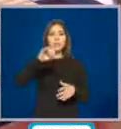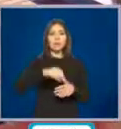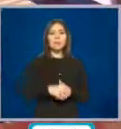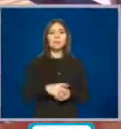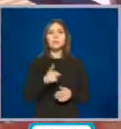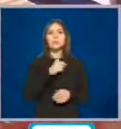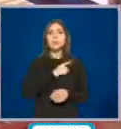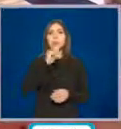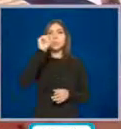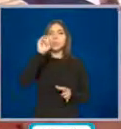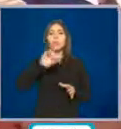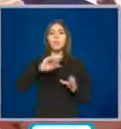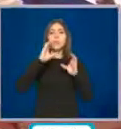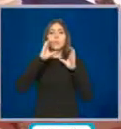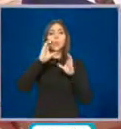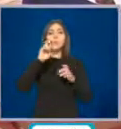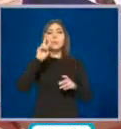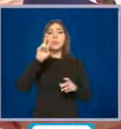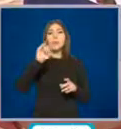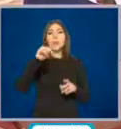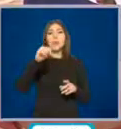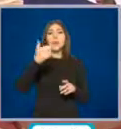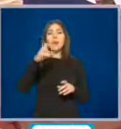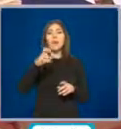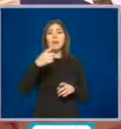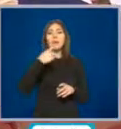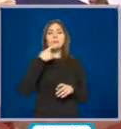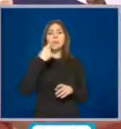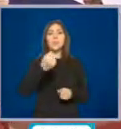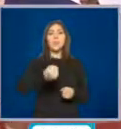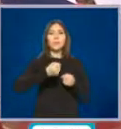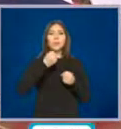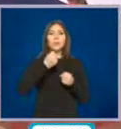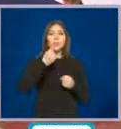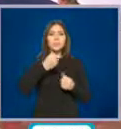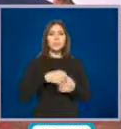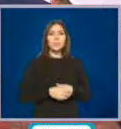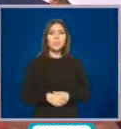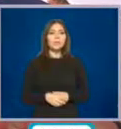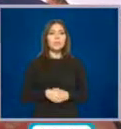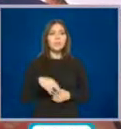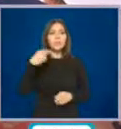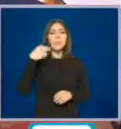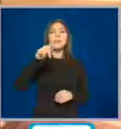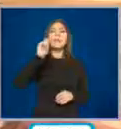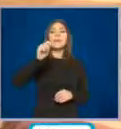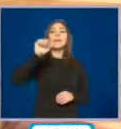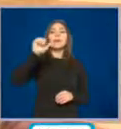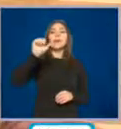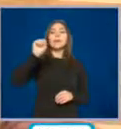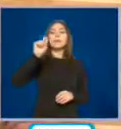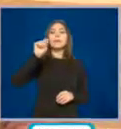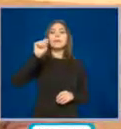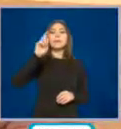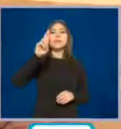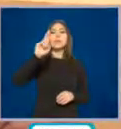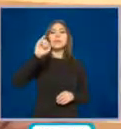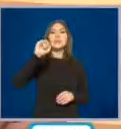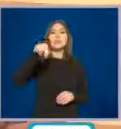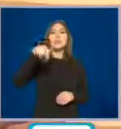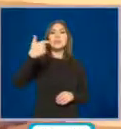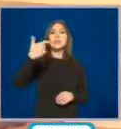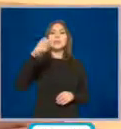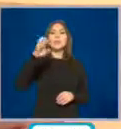chorrito nada más. Hay que tener mucho cuidado con el vinagre porque es muy astringente. Astringente le llamamos a lo que es como ese,